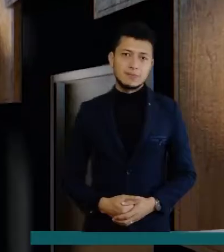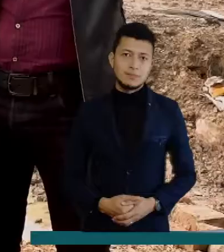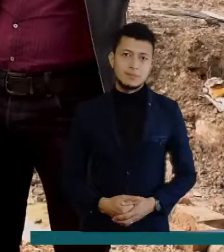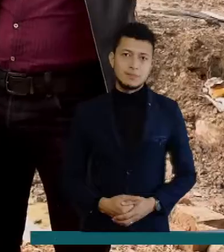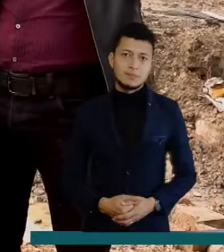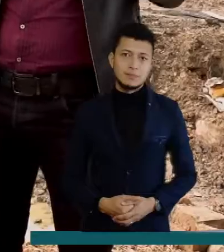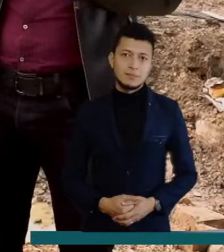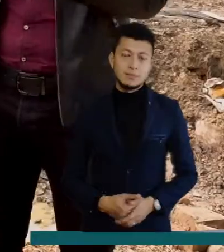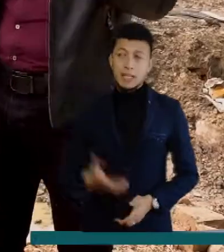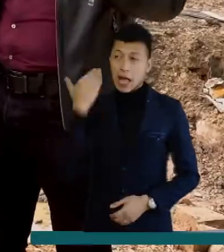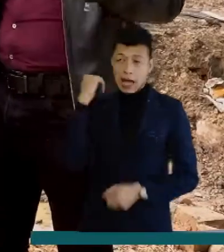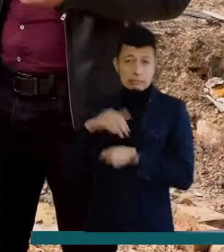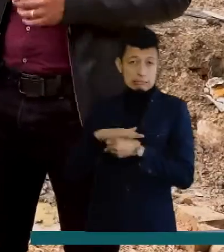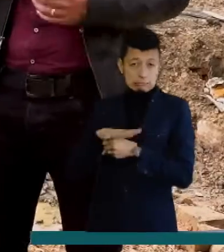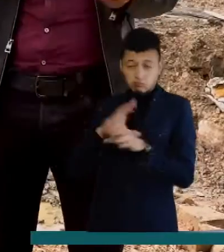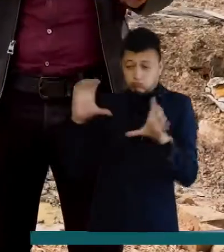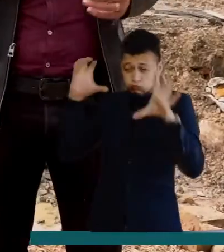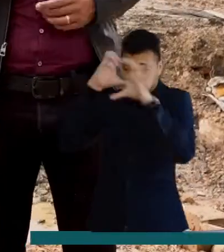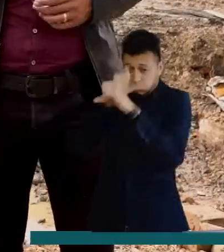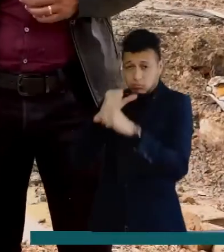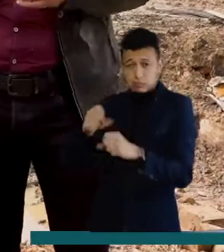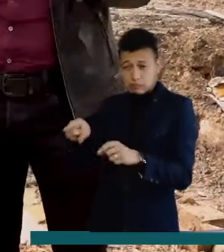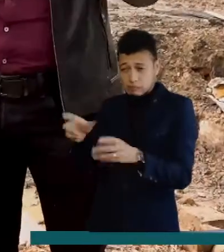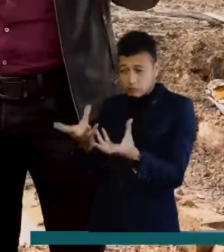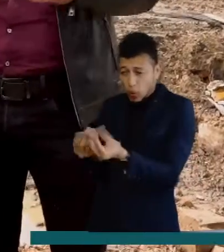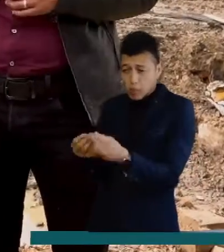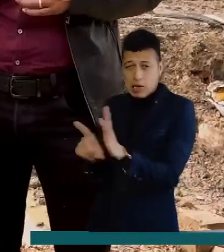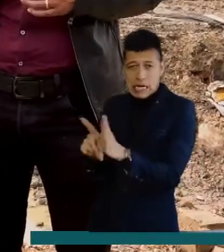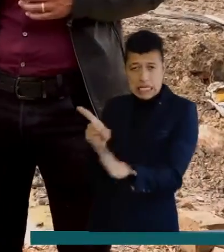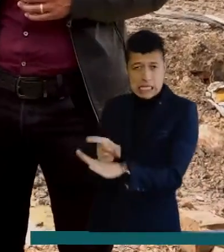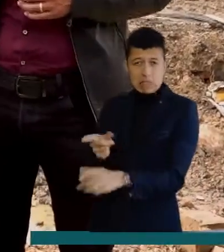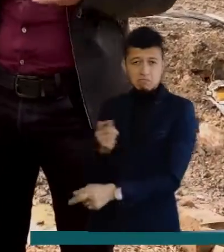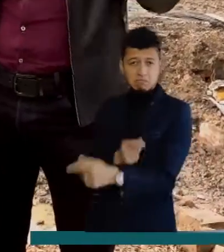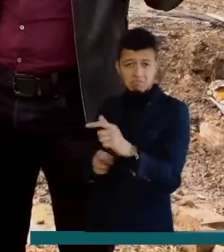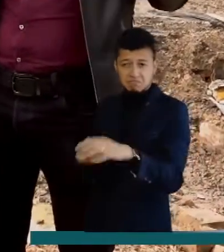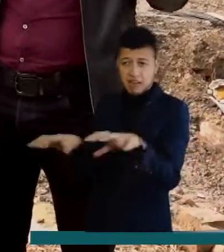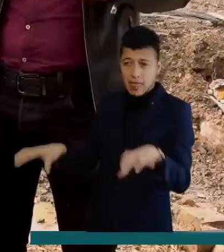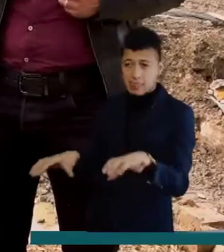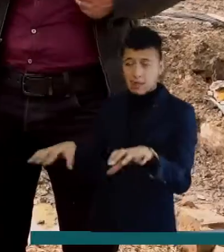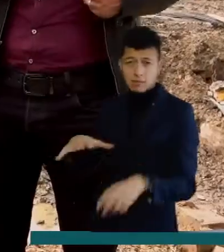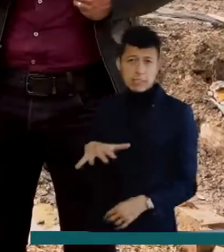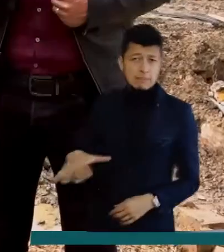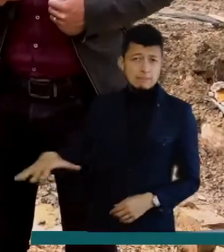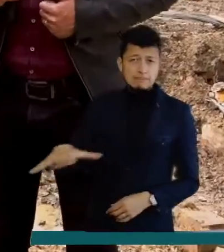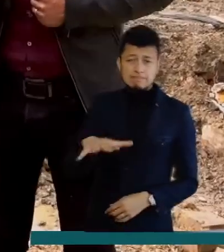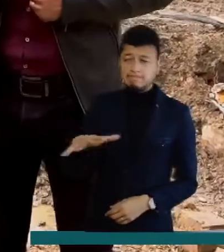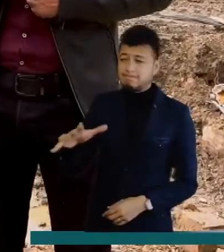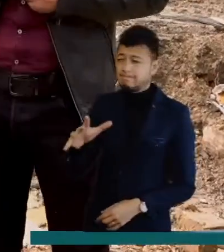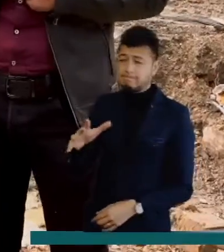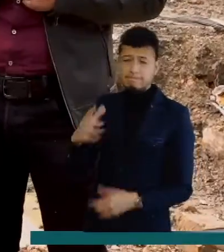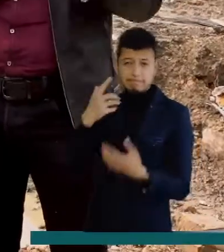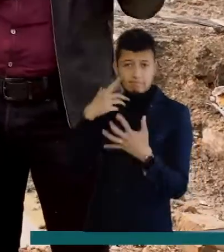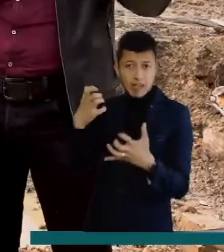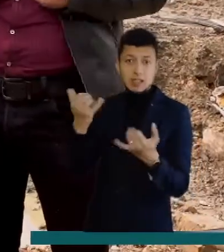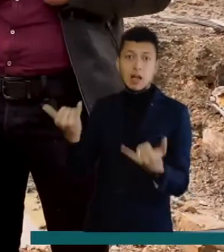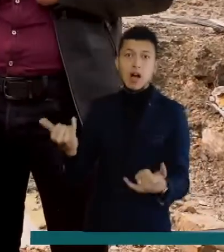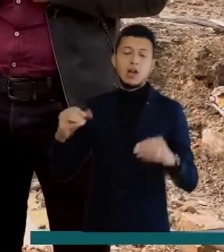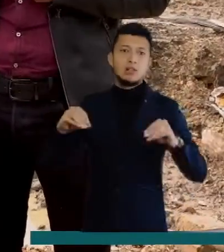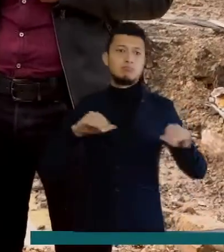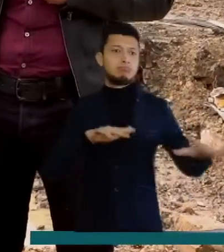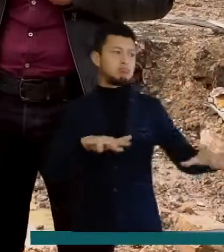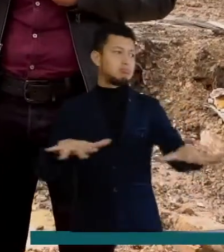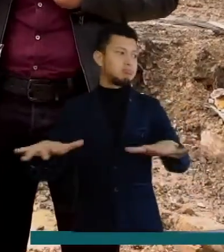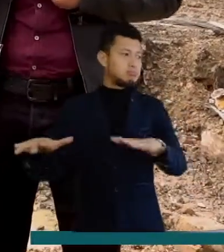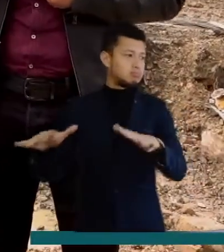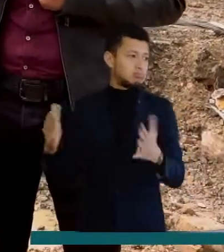Después de la oscuridad en un lugar donde imperaba actividades delictivas, donde la penumbra nos azotaba, llega el renacer,